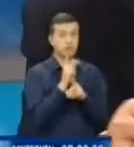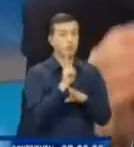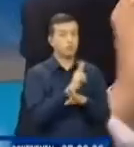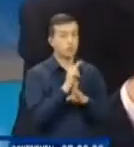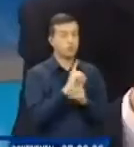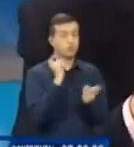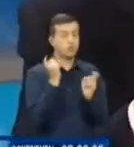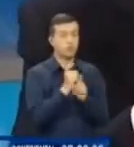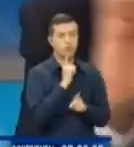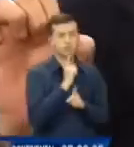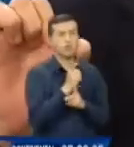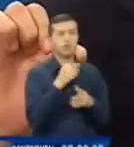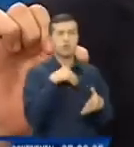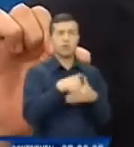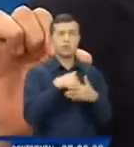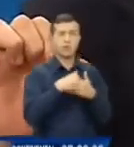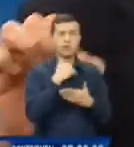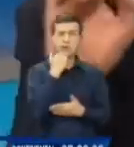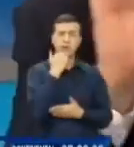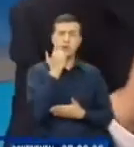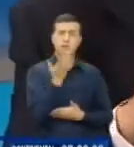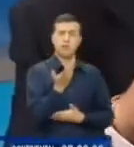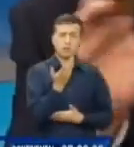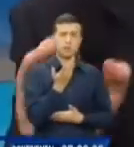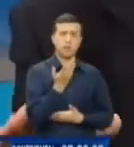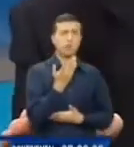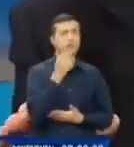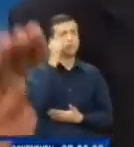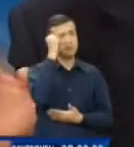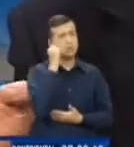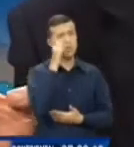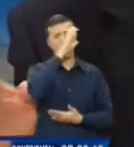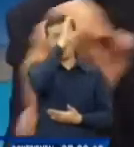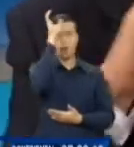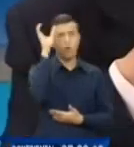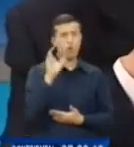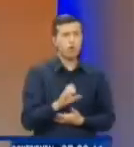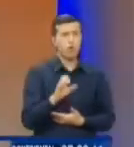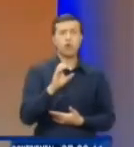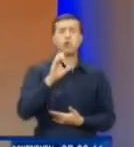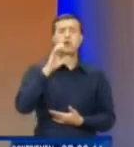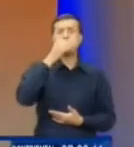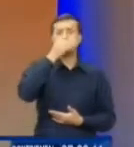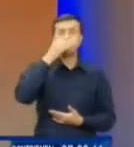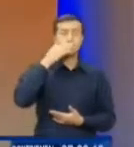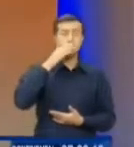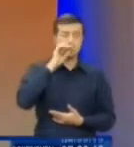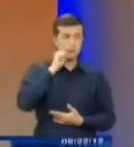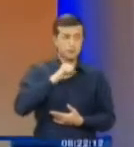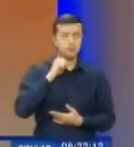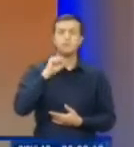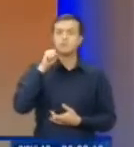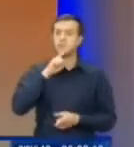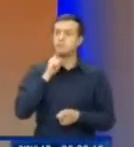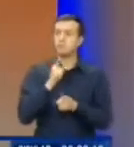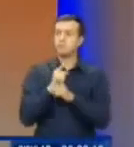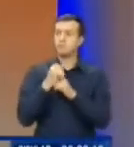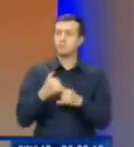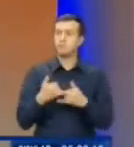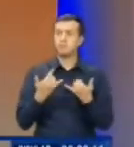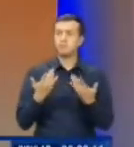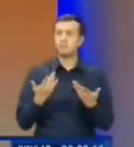pero hay un límite de tenencia de tierras tanto sierra-costa amazonía si se ha estipulado en